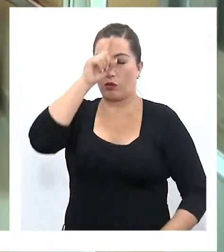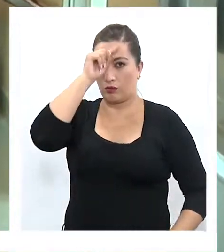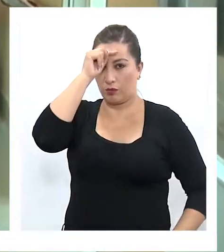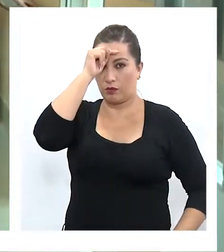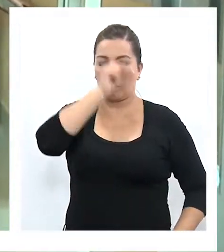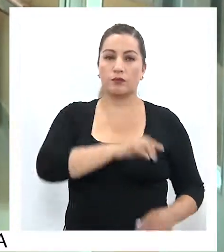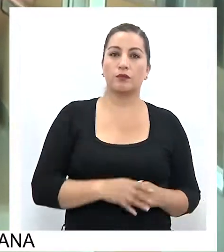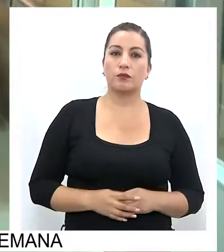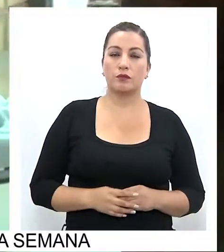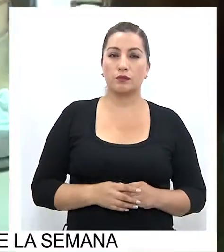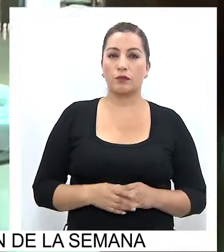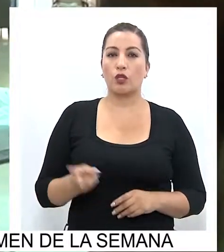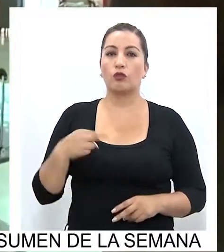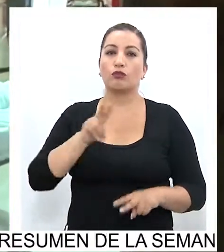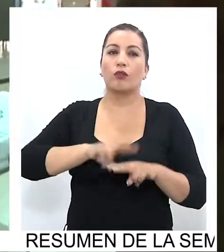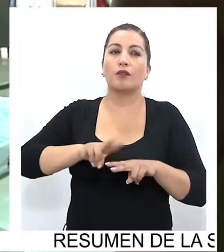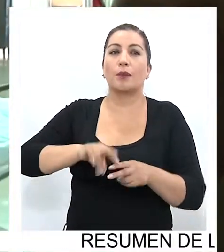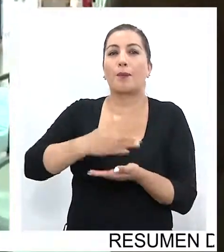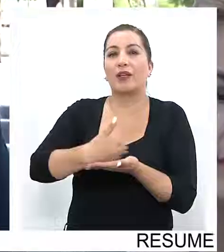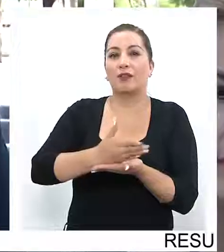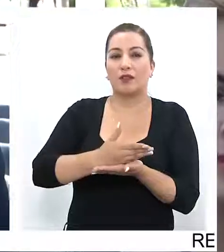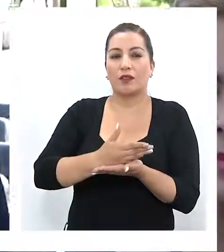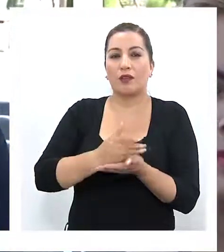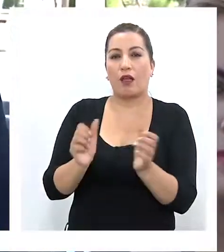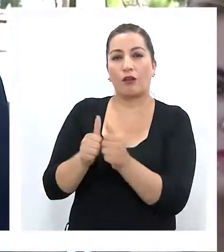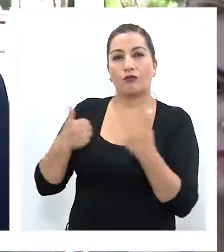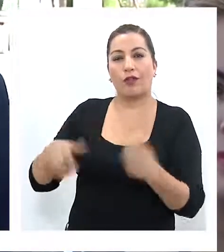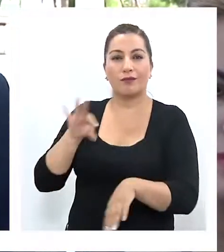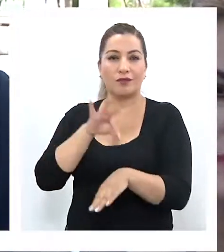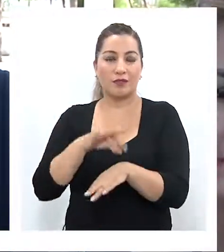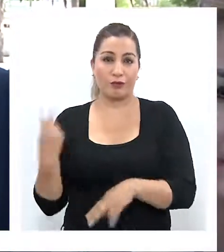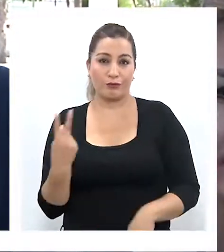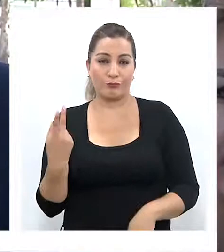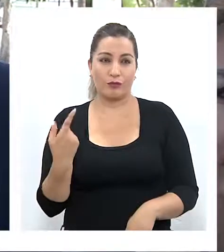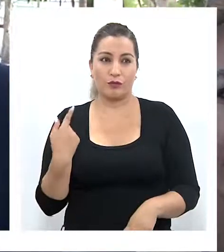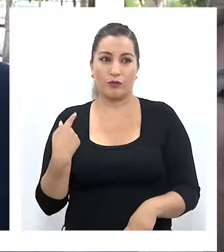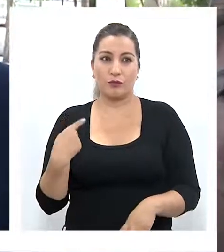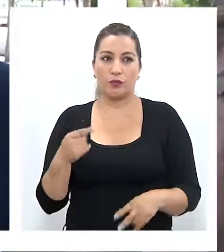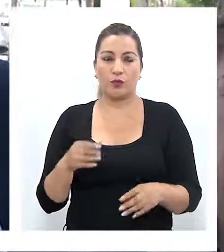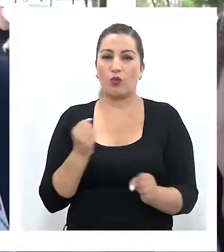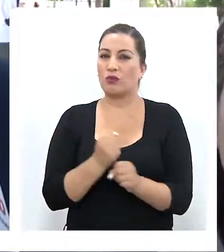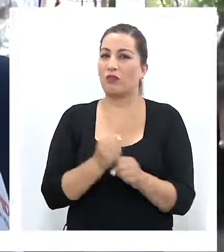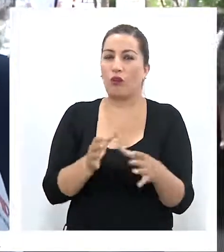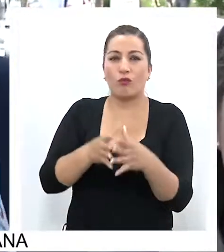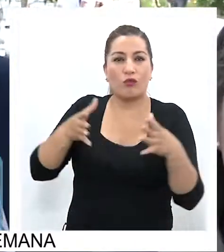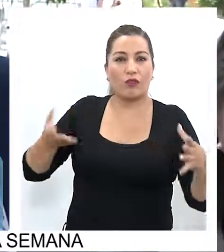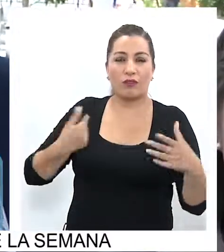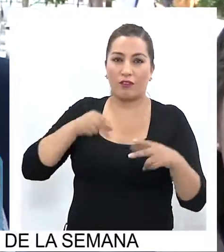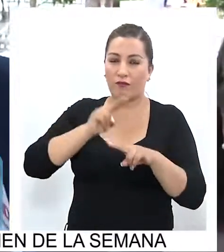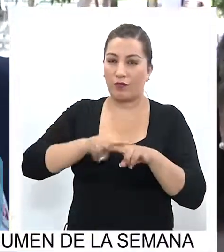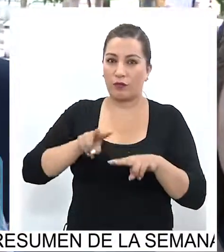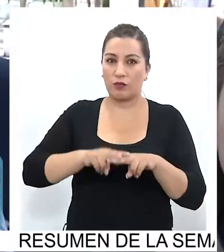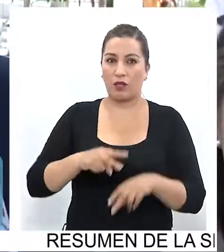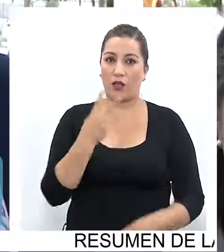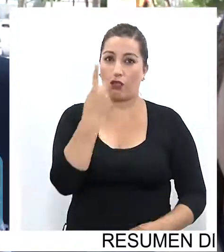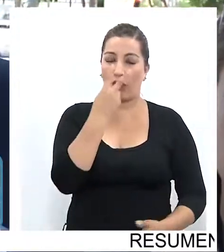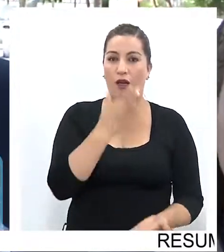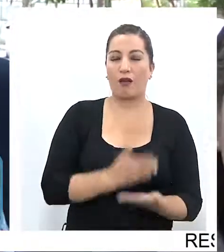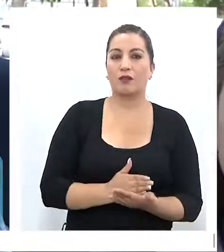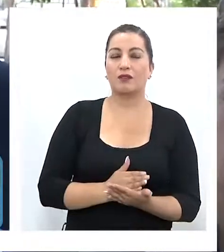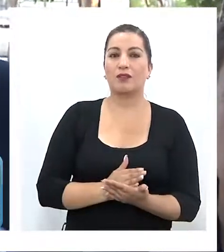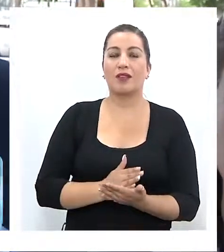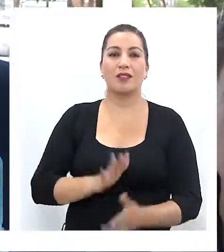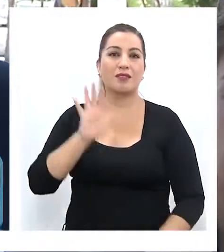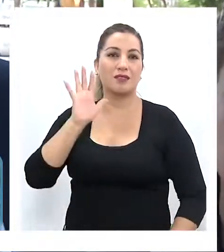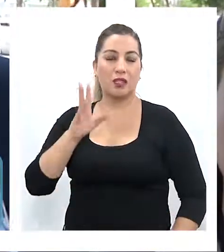del hospital regional. Estamos planificando con la Autoridad de Salud un operativo grande que lo vamos a hacer entre el 2